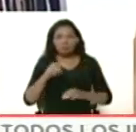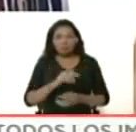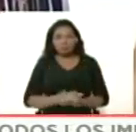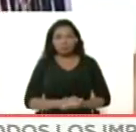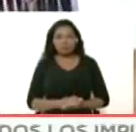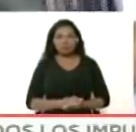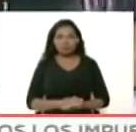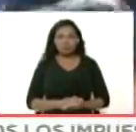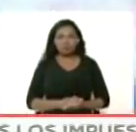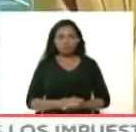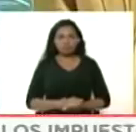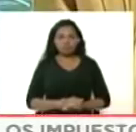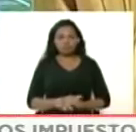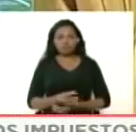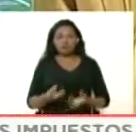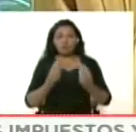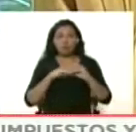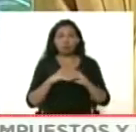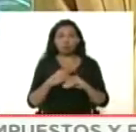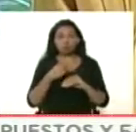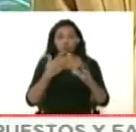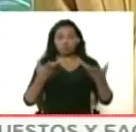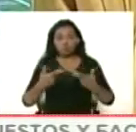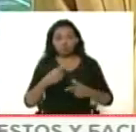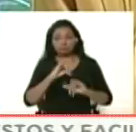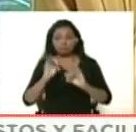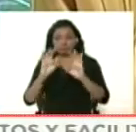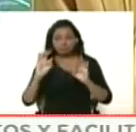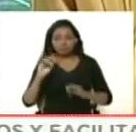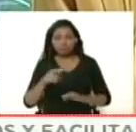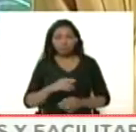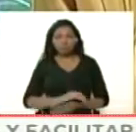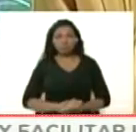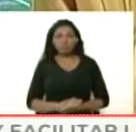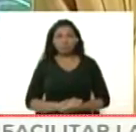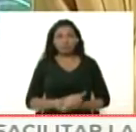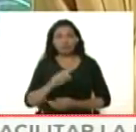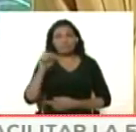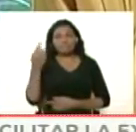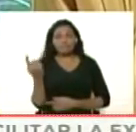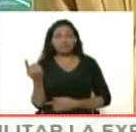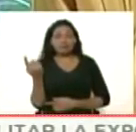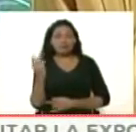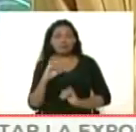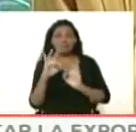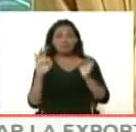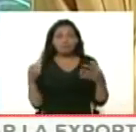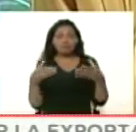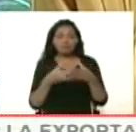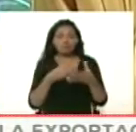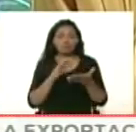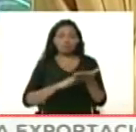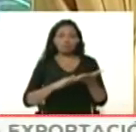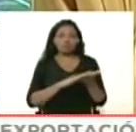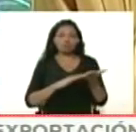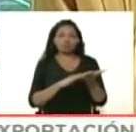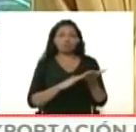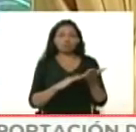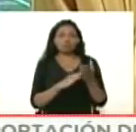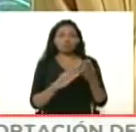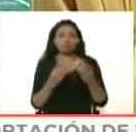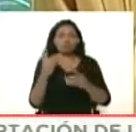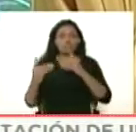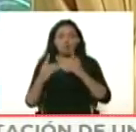Con las recomendaciones. Yo quiero recibir de ustedes mañana misma de la mesa de soluciones, la mesa de